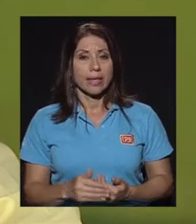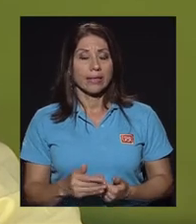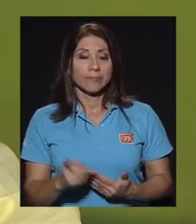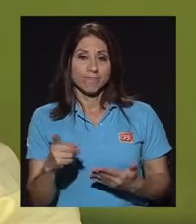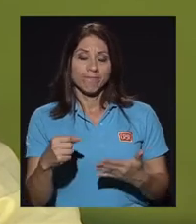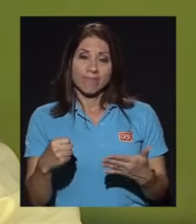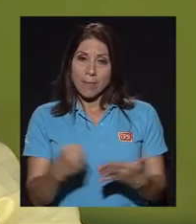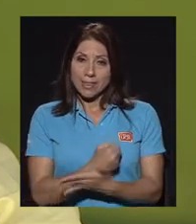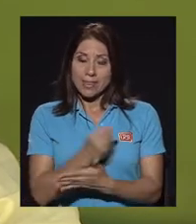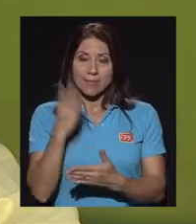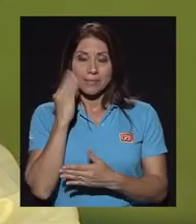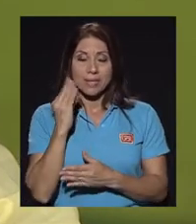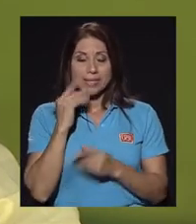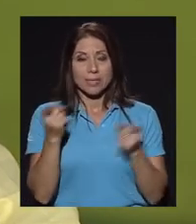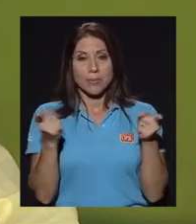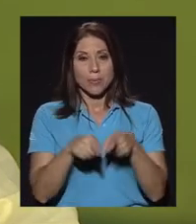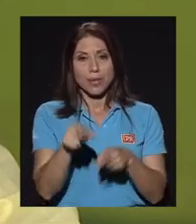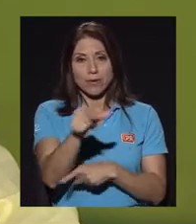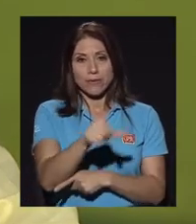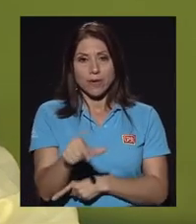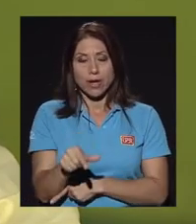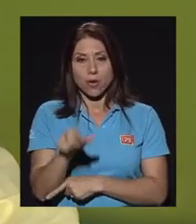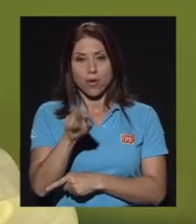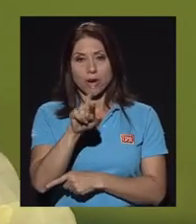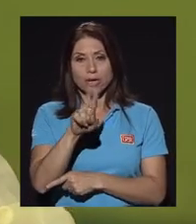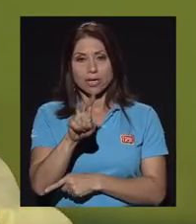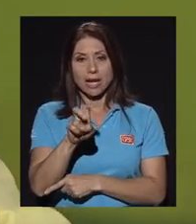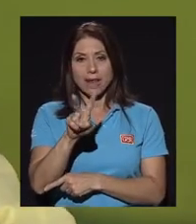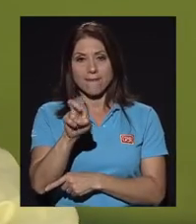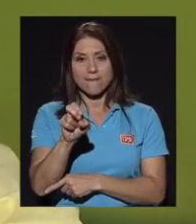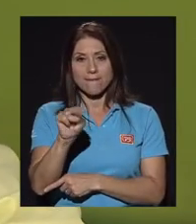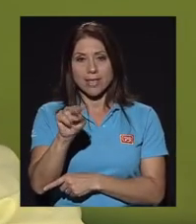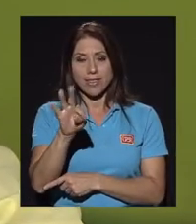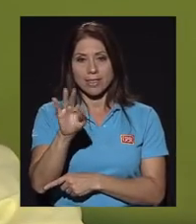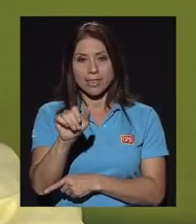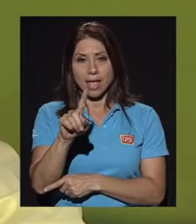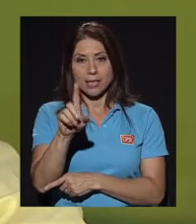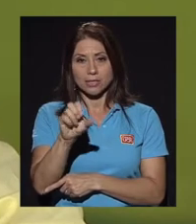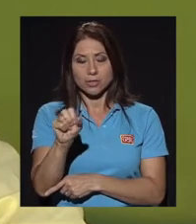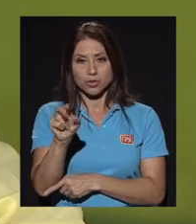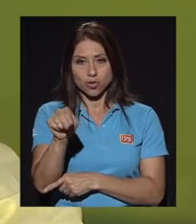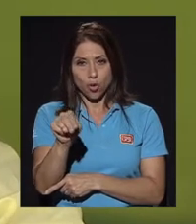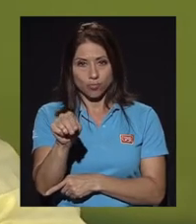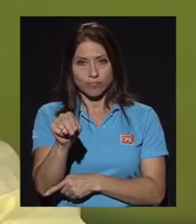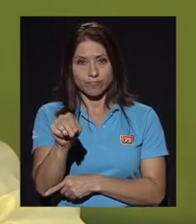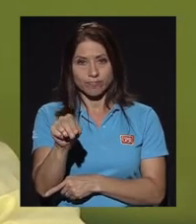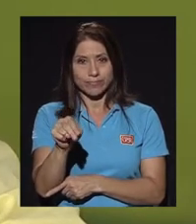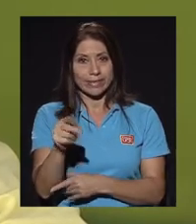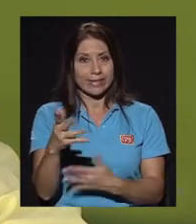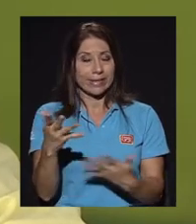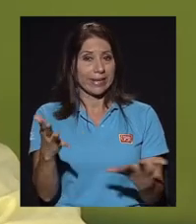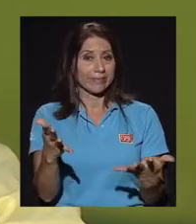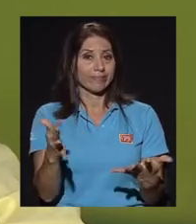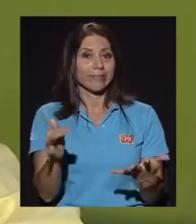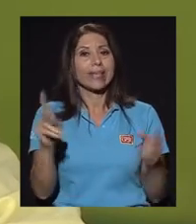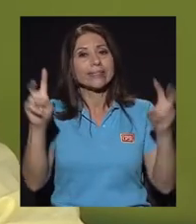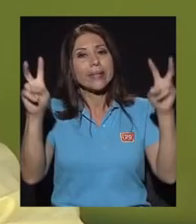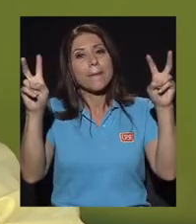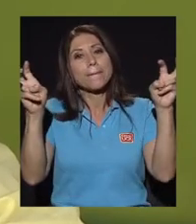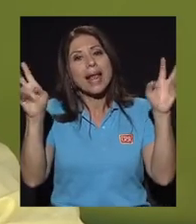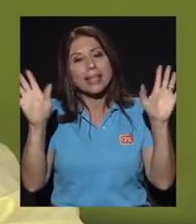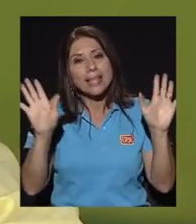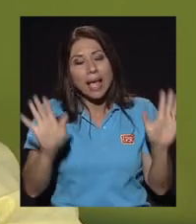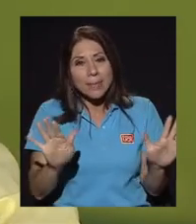Tenemos la lamentable experiencia del río Reventazón, que es prácticamente es un tanque séptico a